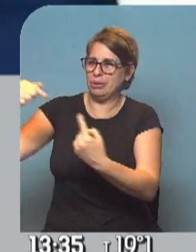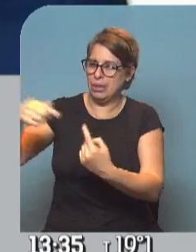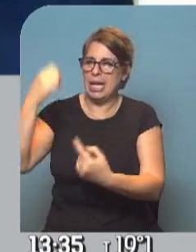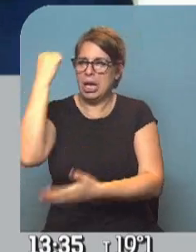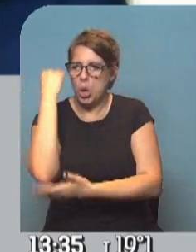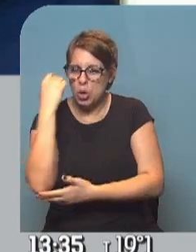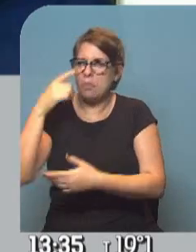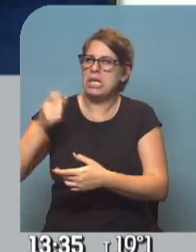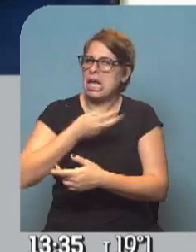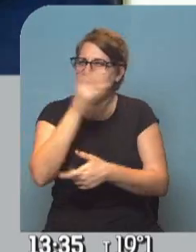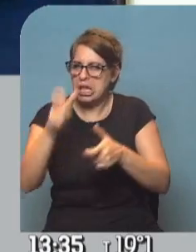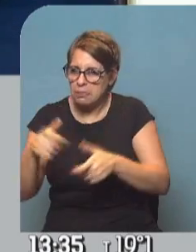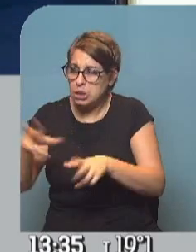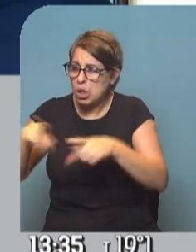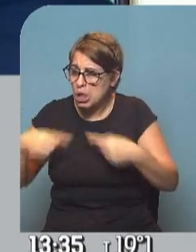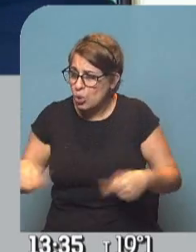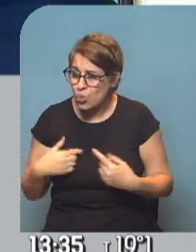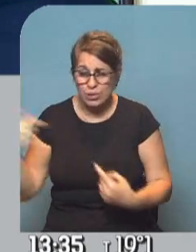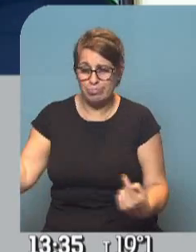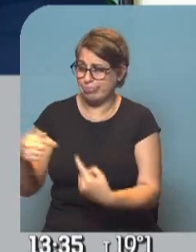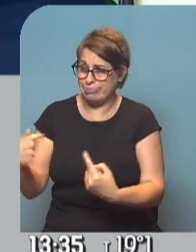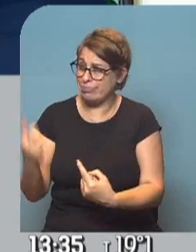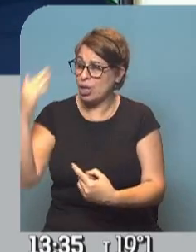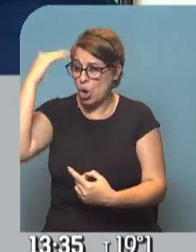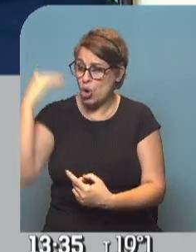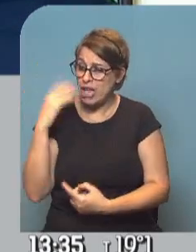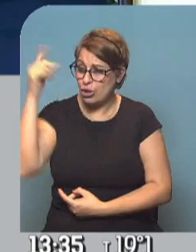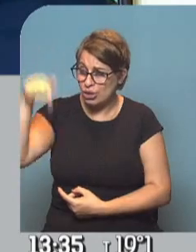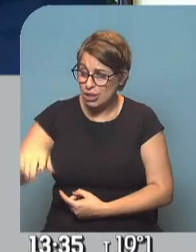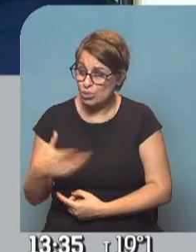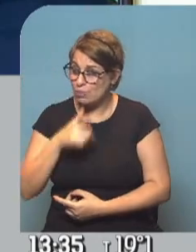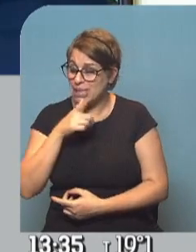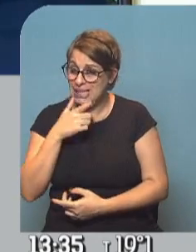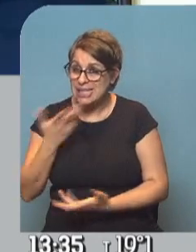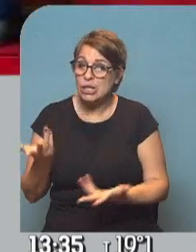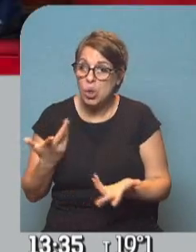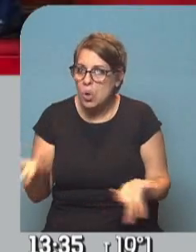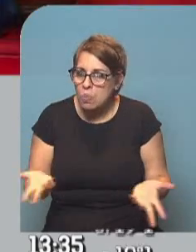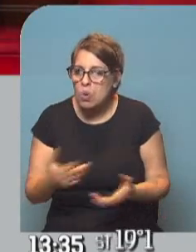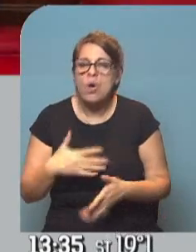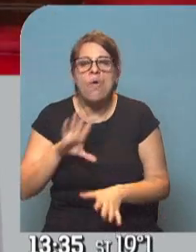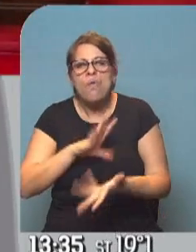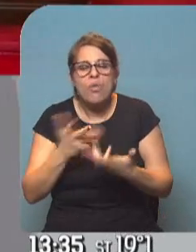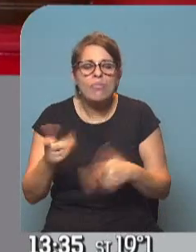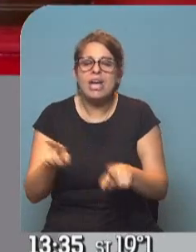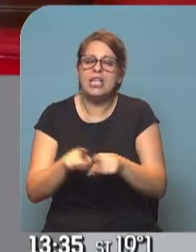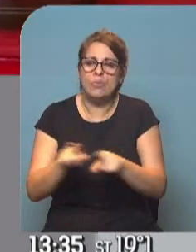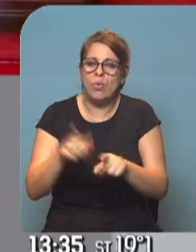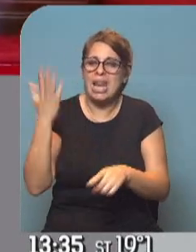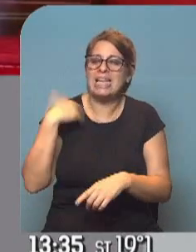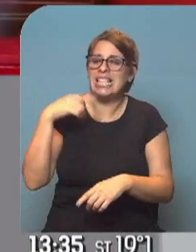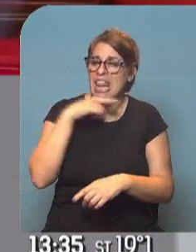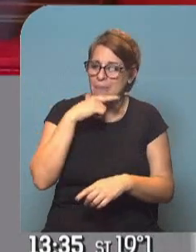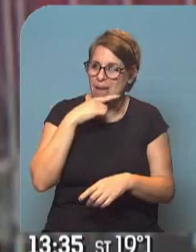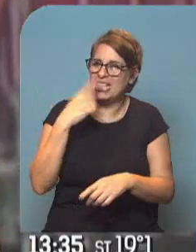de población, de recursos, etcétera, entre Corea del Sur y Corea del Norte, que sería una anexión, digamos, un poco análogo a lo que ocurrió con las dos Alemanias. Te